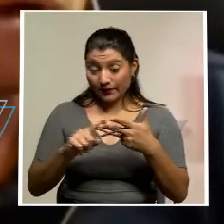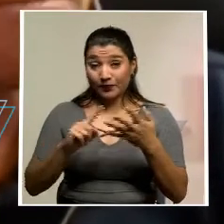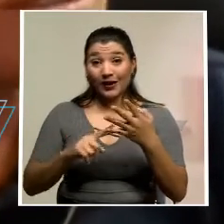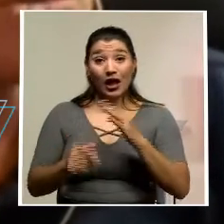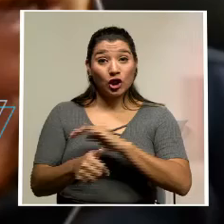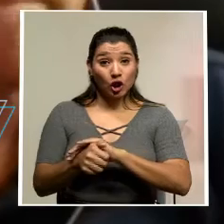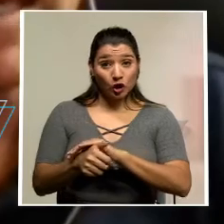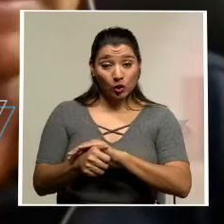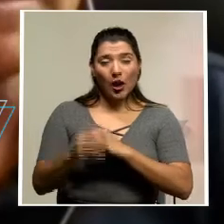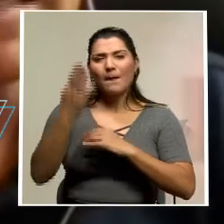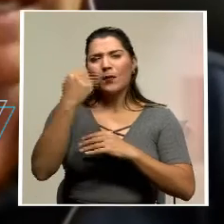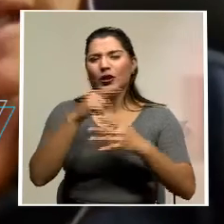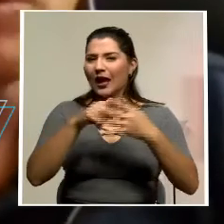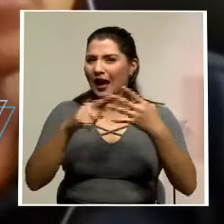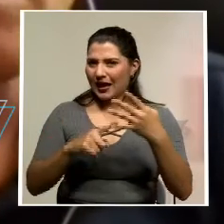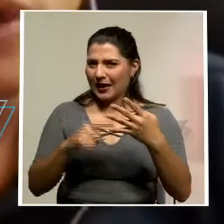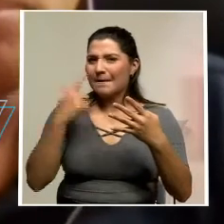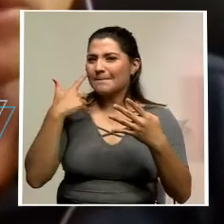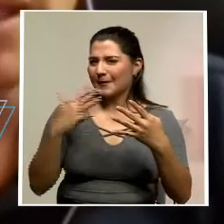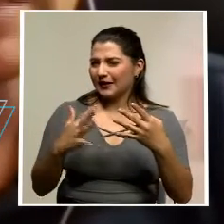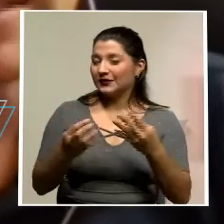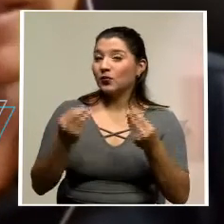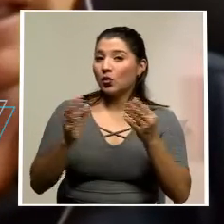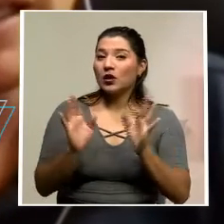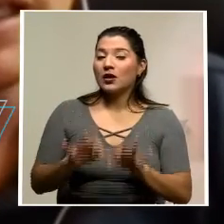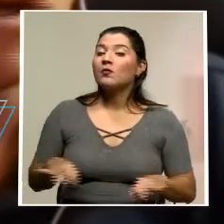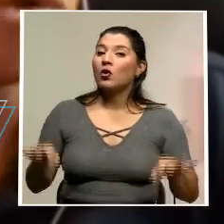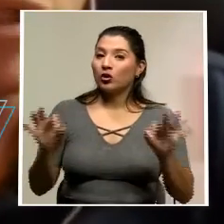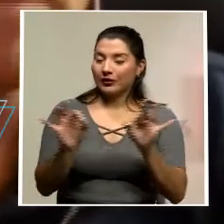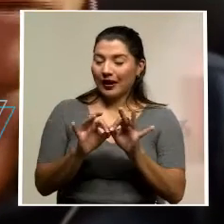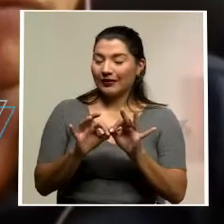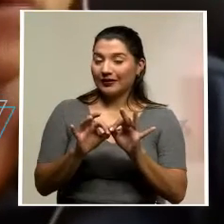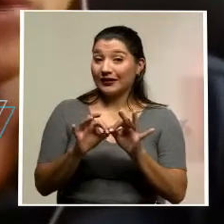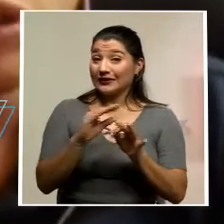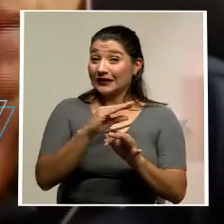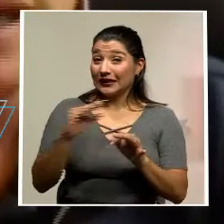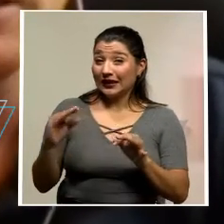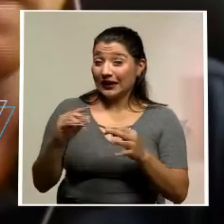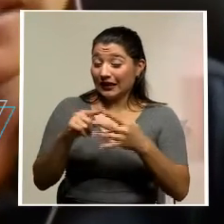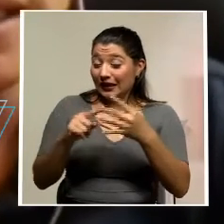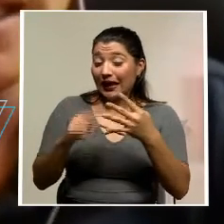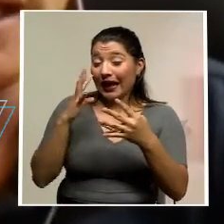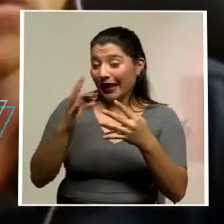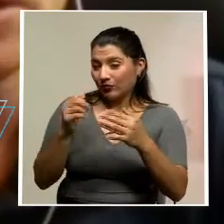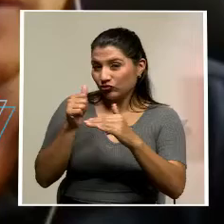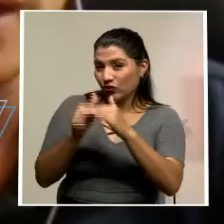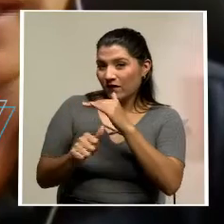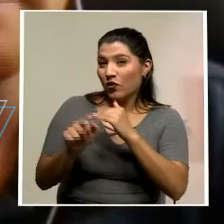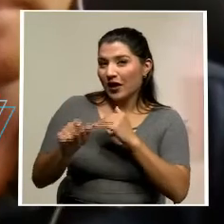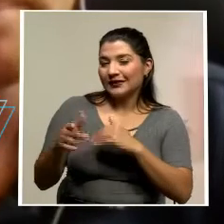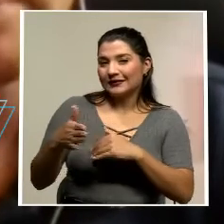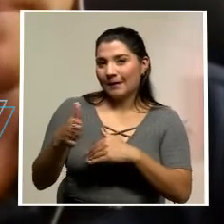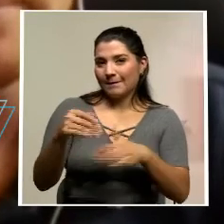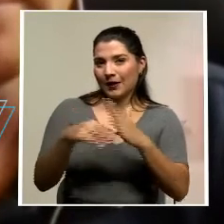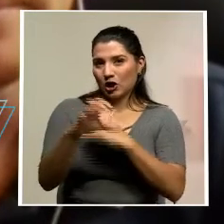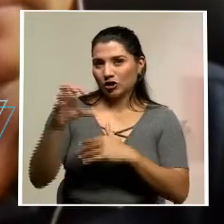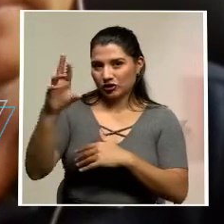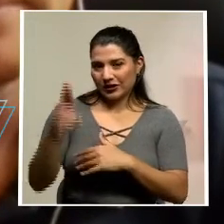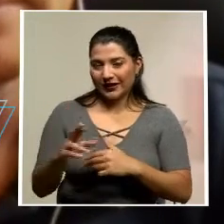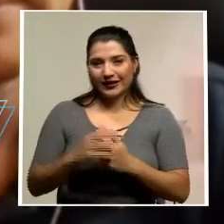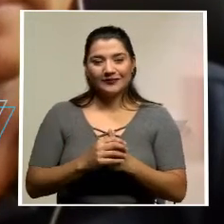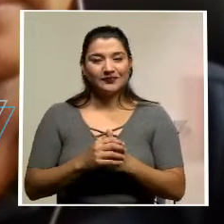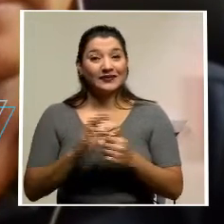Tortuguero, porque son ambientes que creemos son muy importantes y los últimos refugios para la especie en Costa Rica. Es decir,